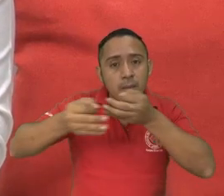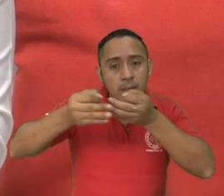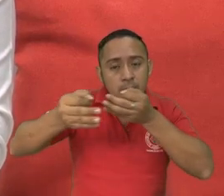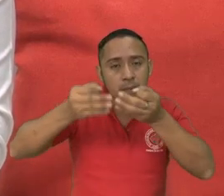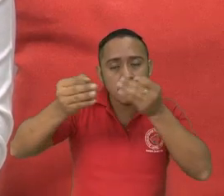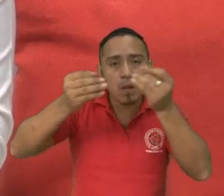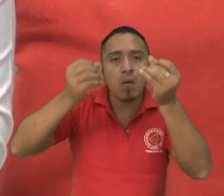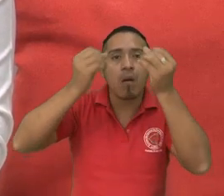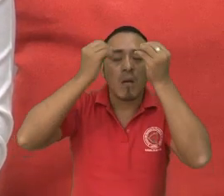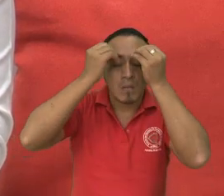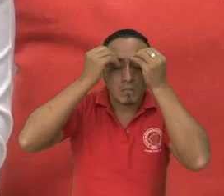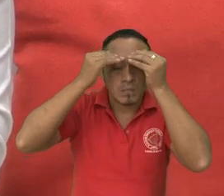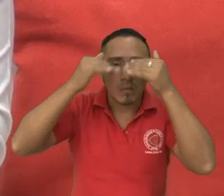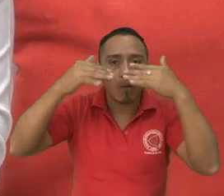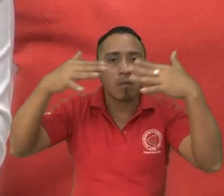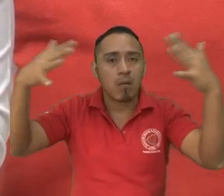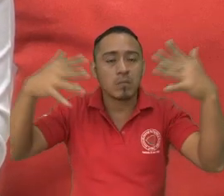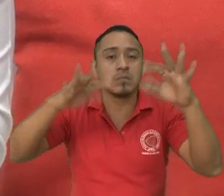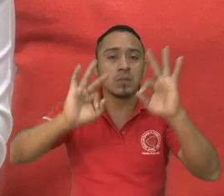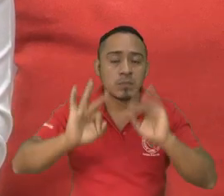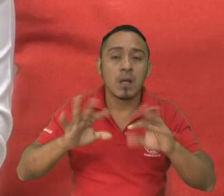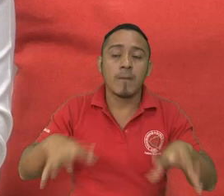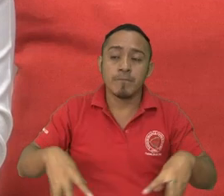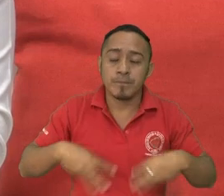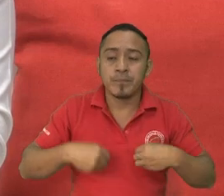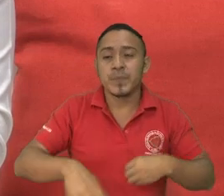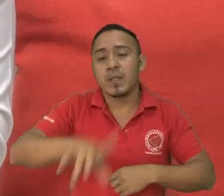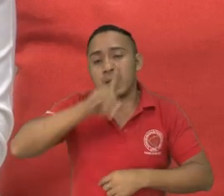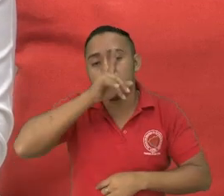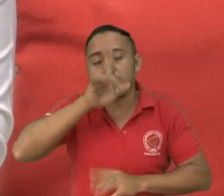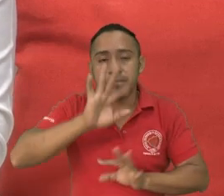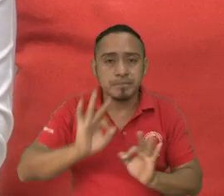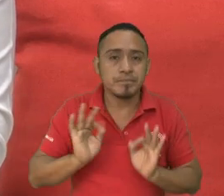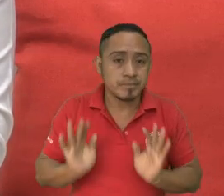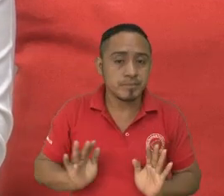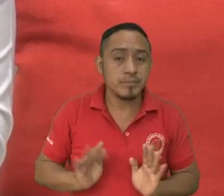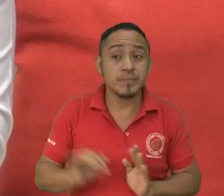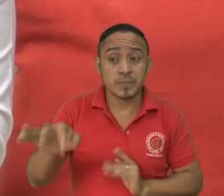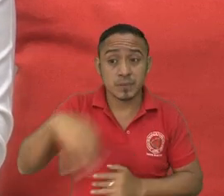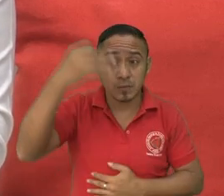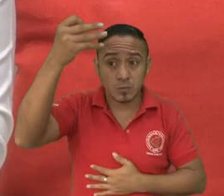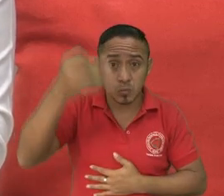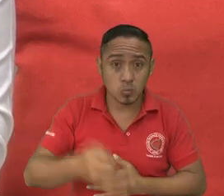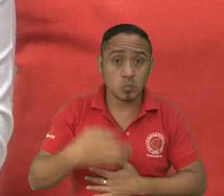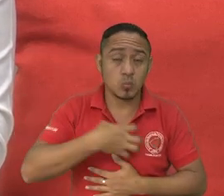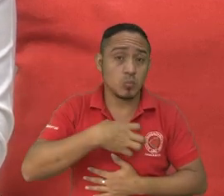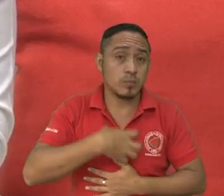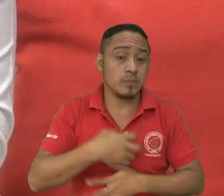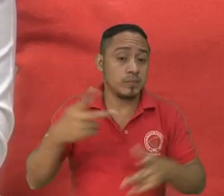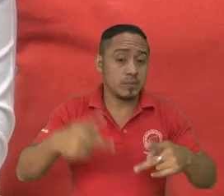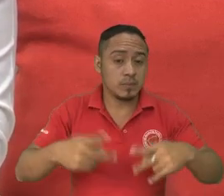hay que irlo ayudándole a él para que él se vaya aceptando a sí mismo y estar seguro de lo que es.